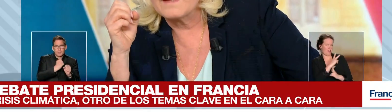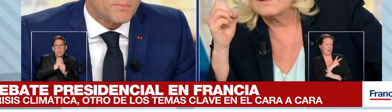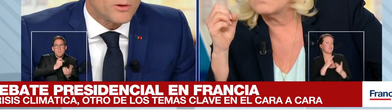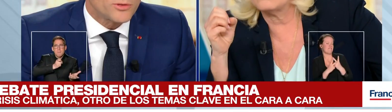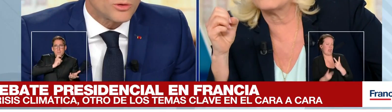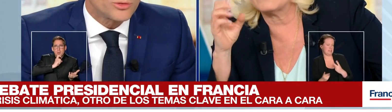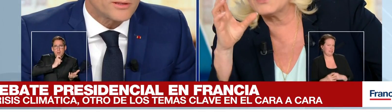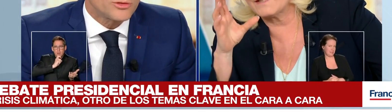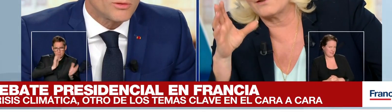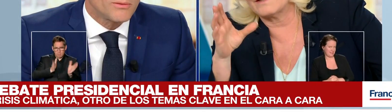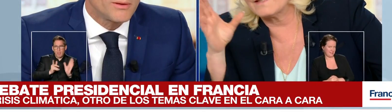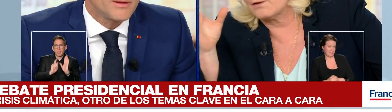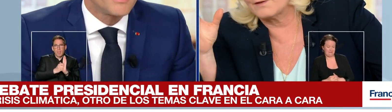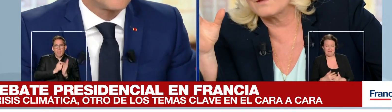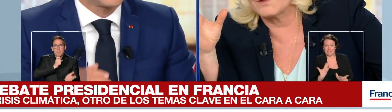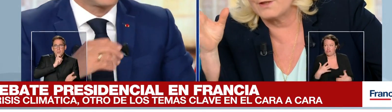Ninguno ha sido adoptado.